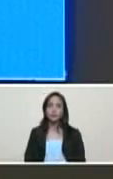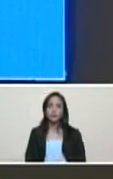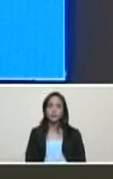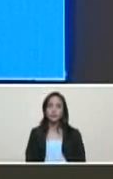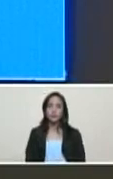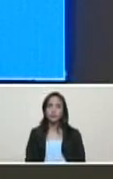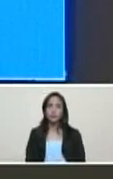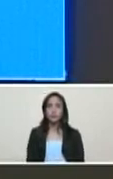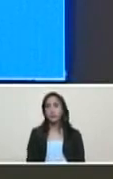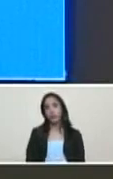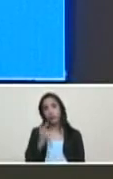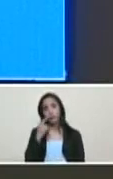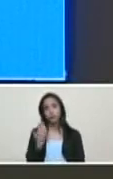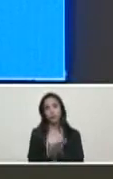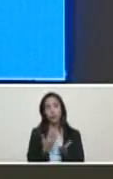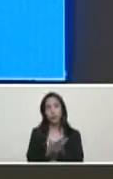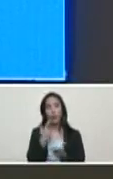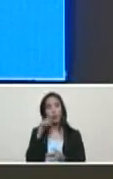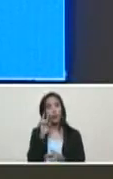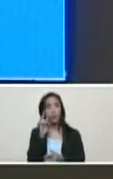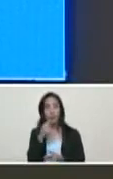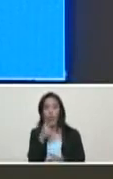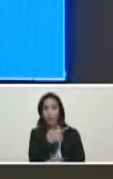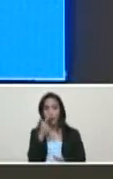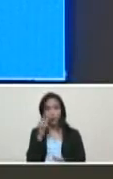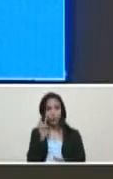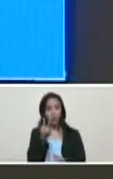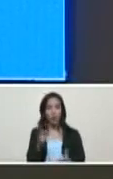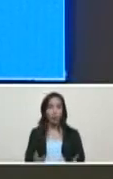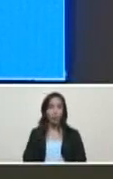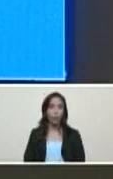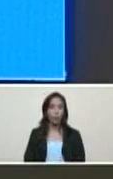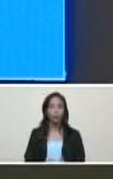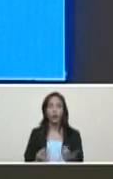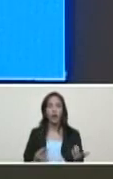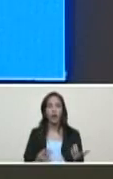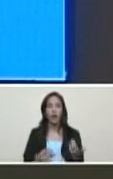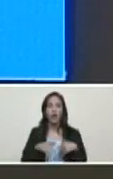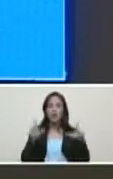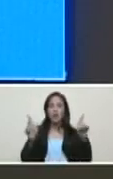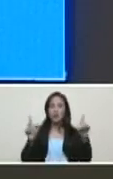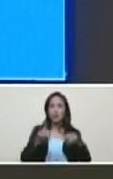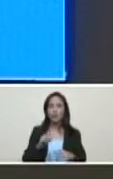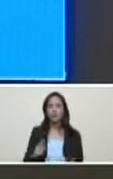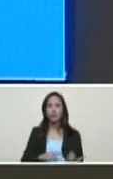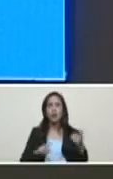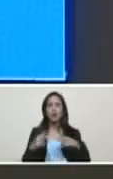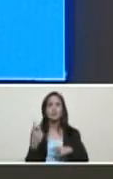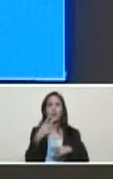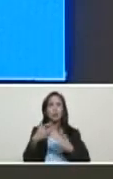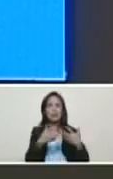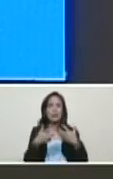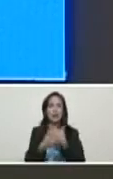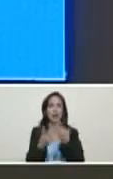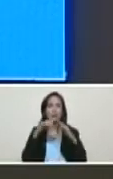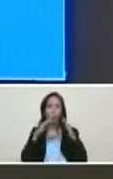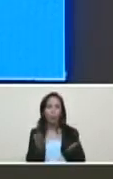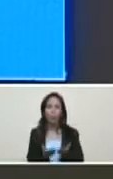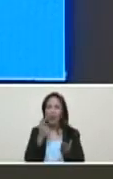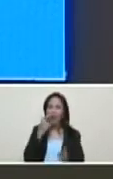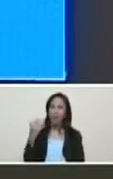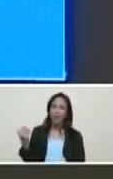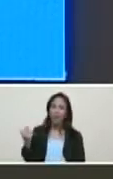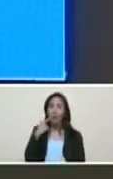Les dije que estoy viendo un serial, ¿no? La Segunda Guerra Mundial. Hoy lo termino.